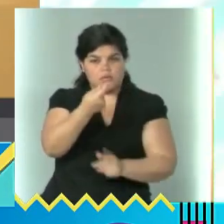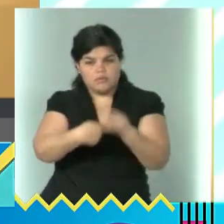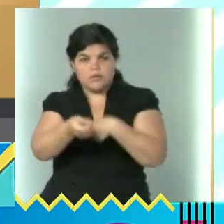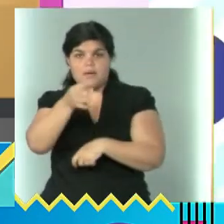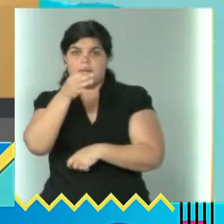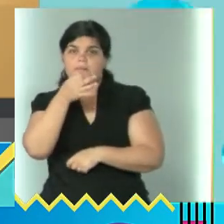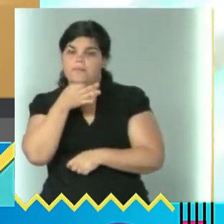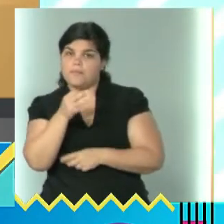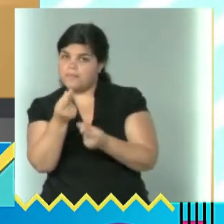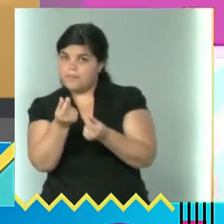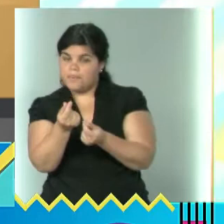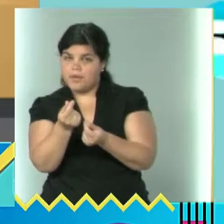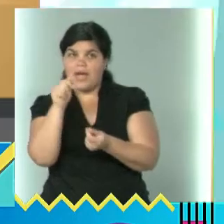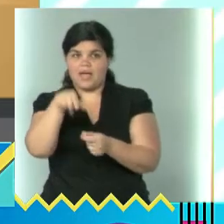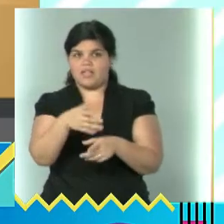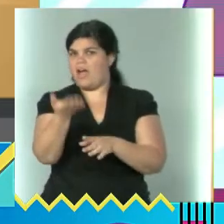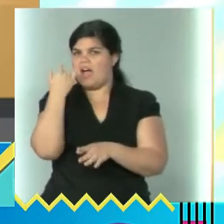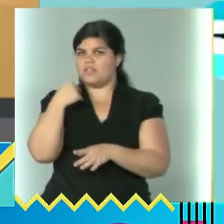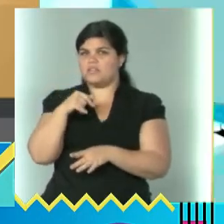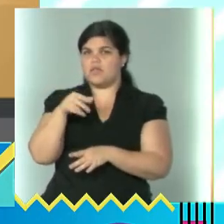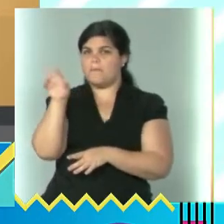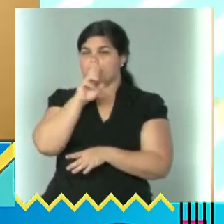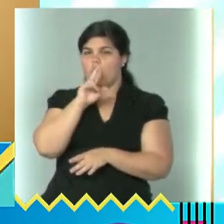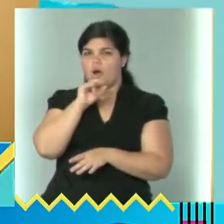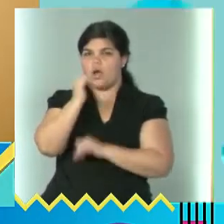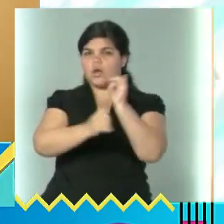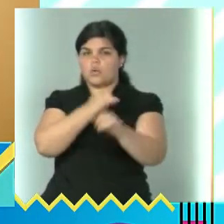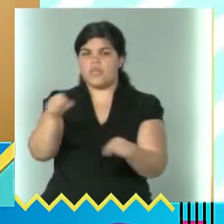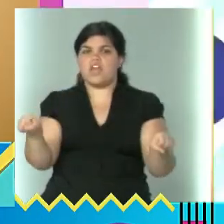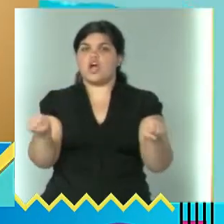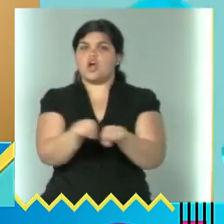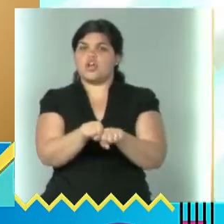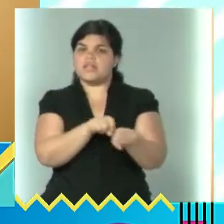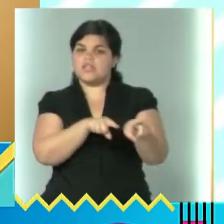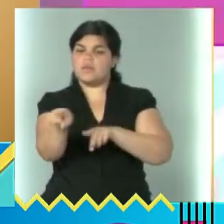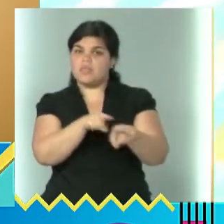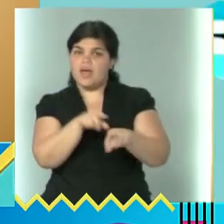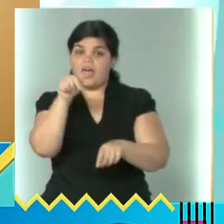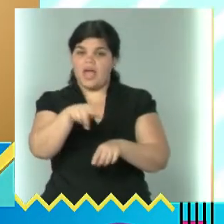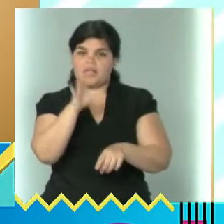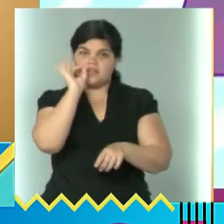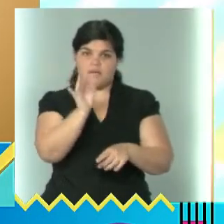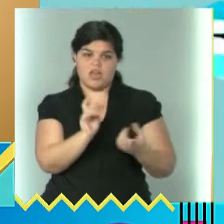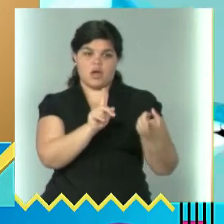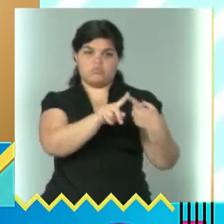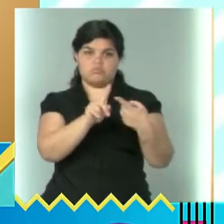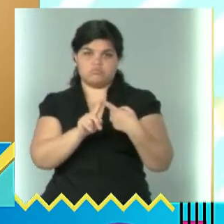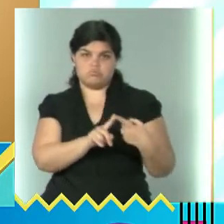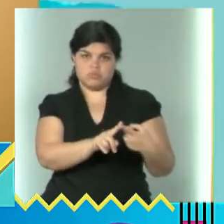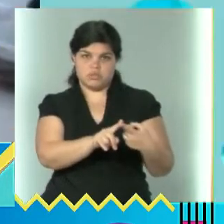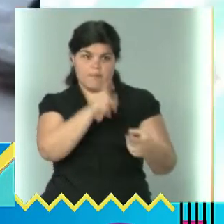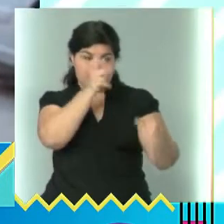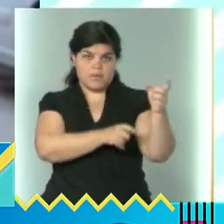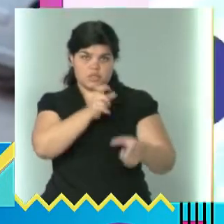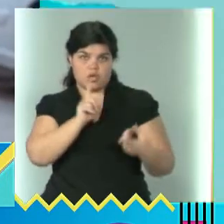hace un rato llama conectividad, no ya conexión, para distinguir la conexión humana